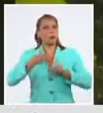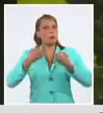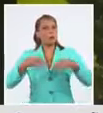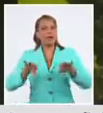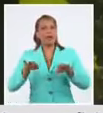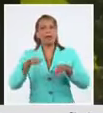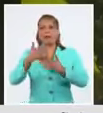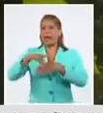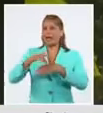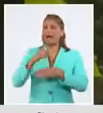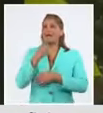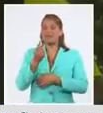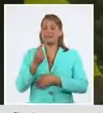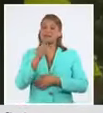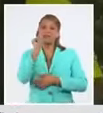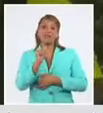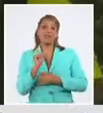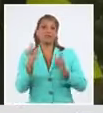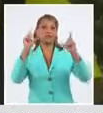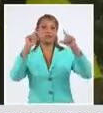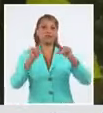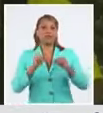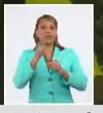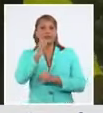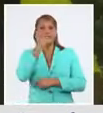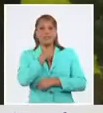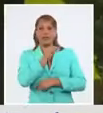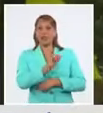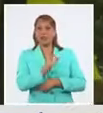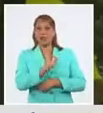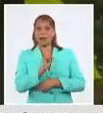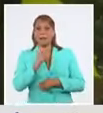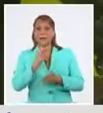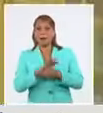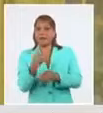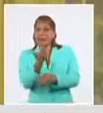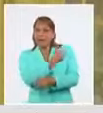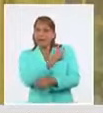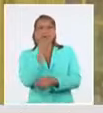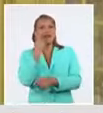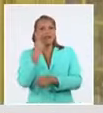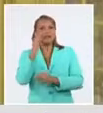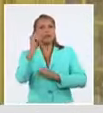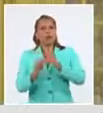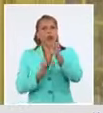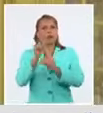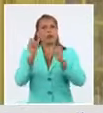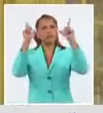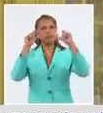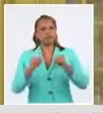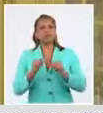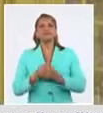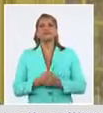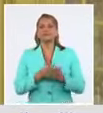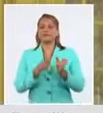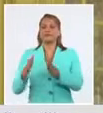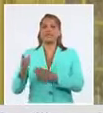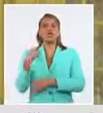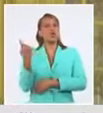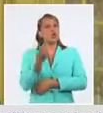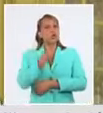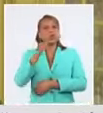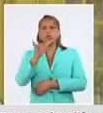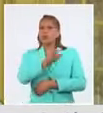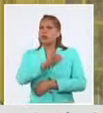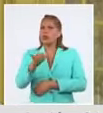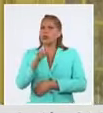bajado bastante o considerablemente aquí en Ciego desde que desde la vacunación se ha percibido eso. Nosotros también tenemos que tener